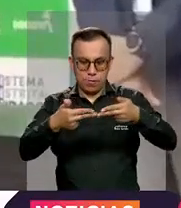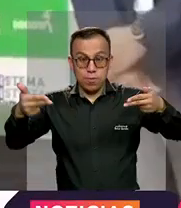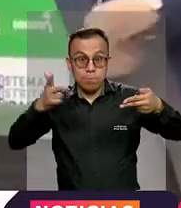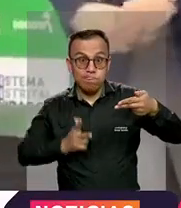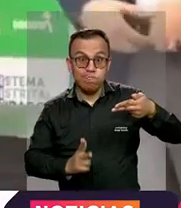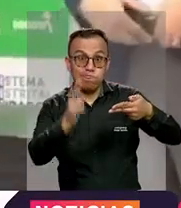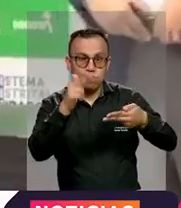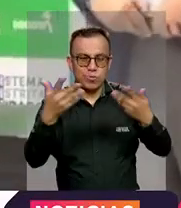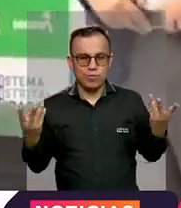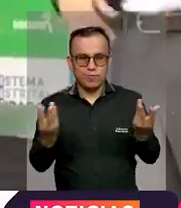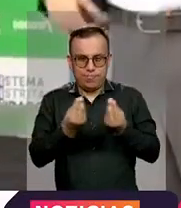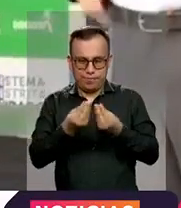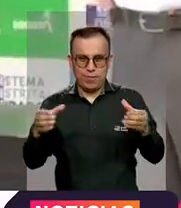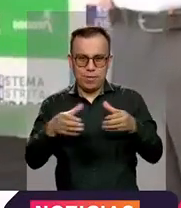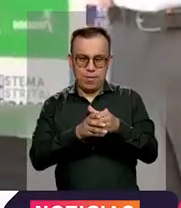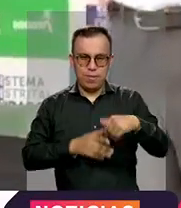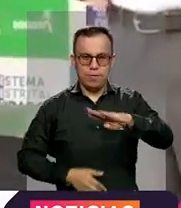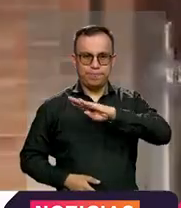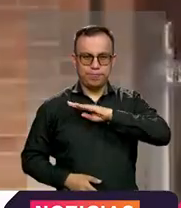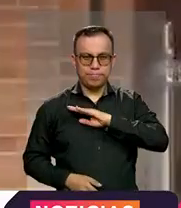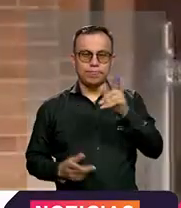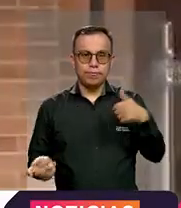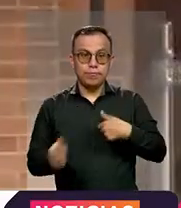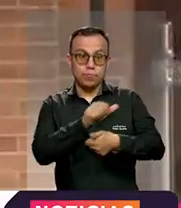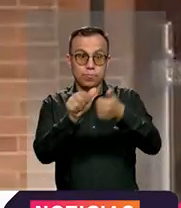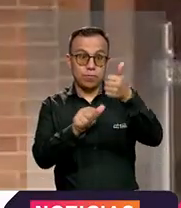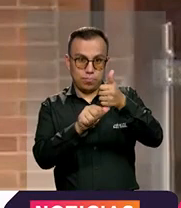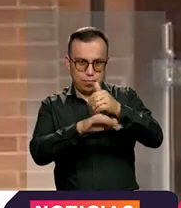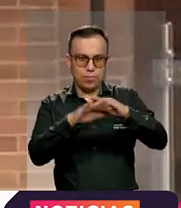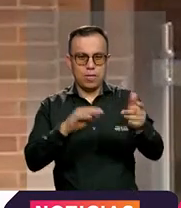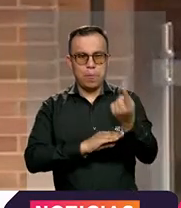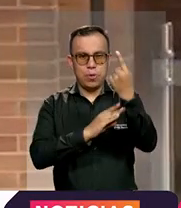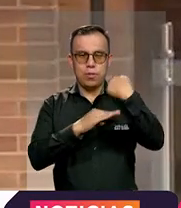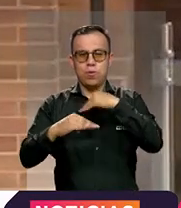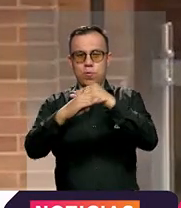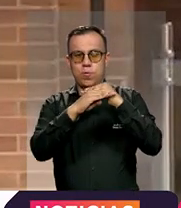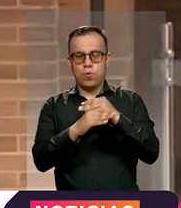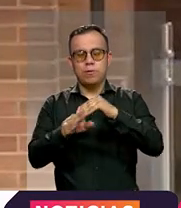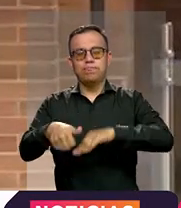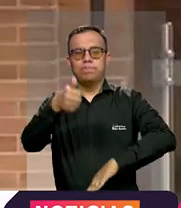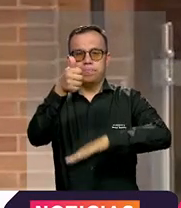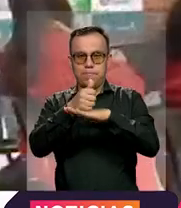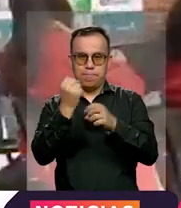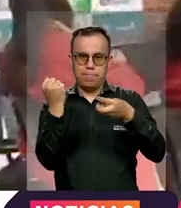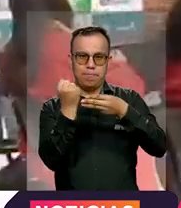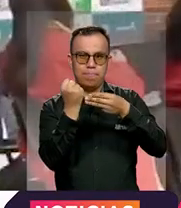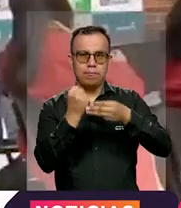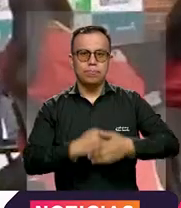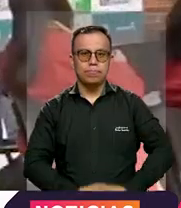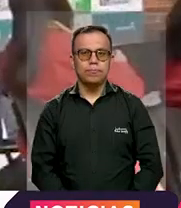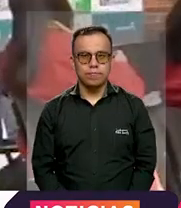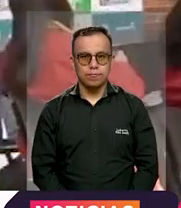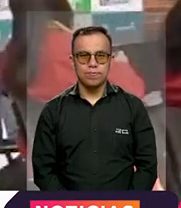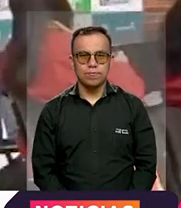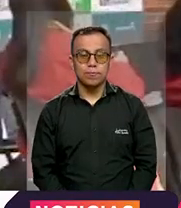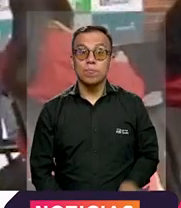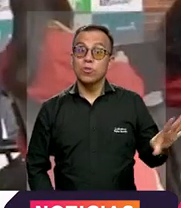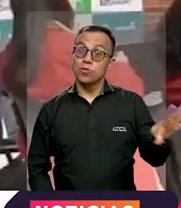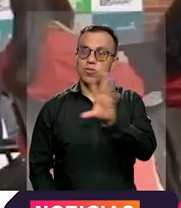del Cuidado en compañía de la alcaldesa, la subsecretaria de Políticas de Igualdad y el director regional del SENA. Todos